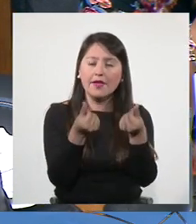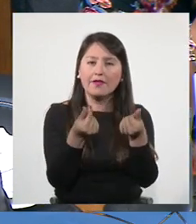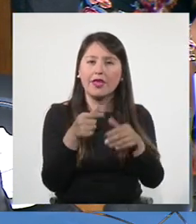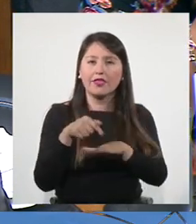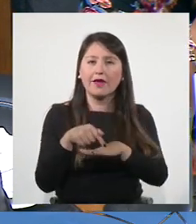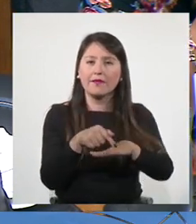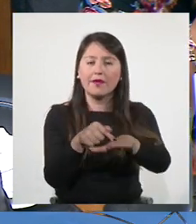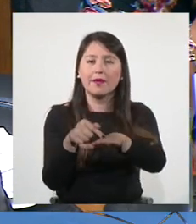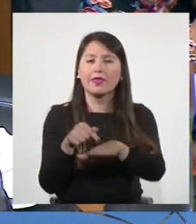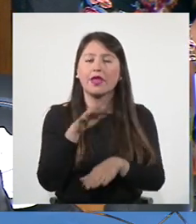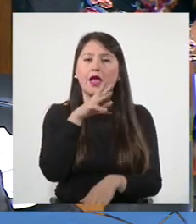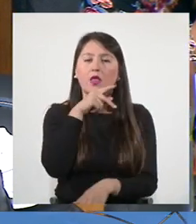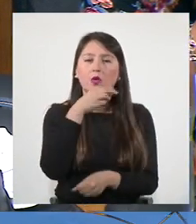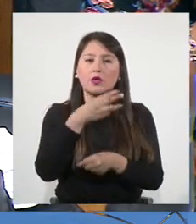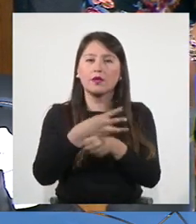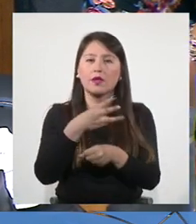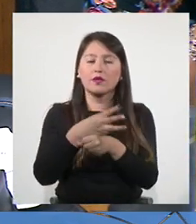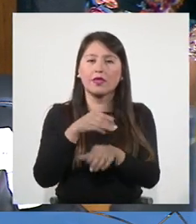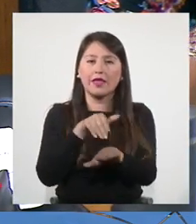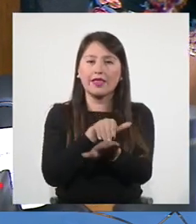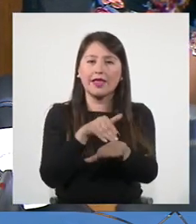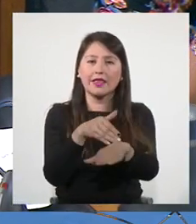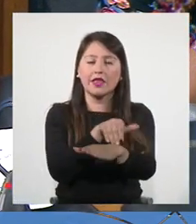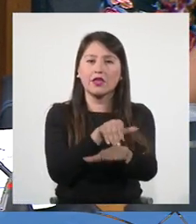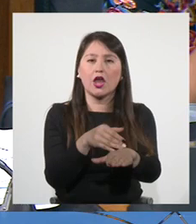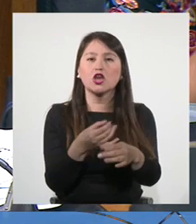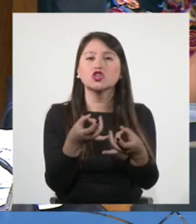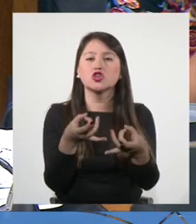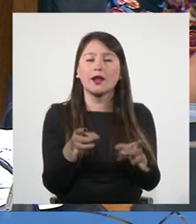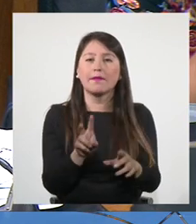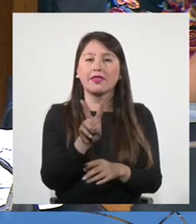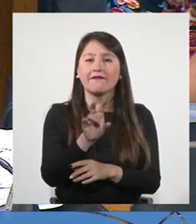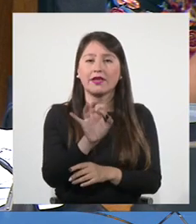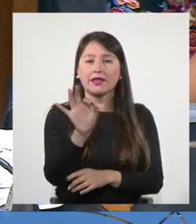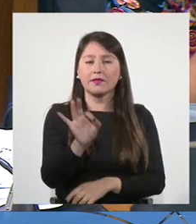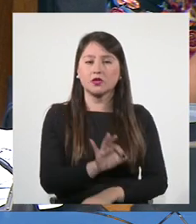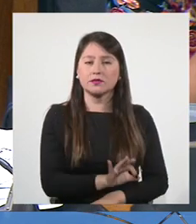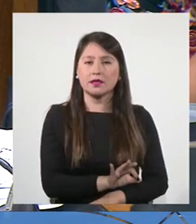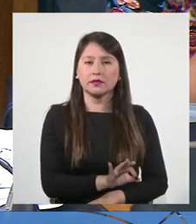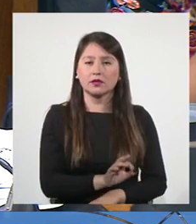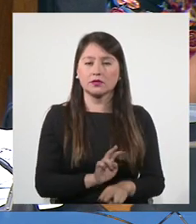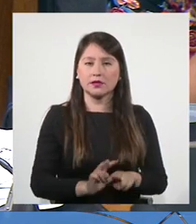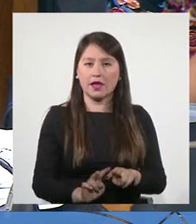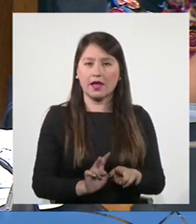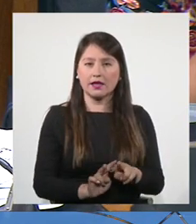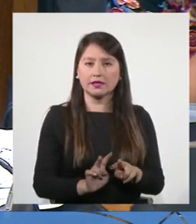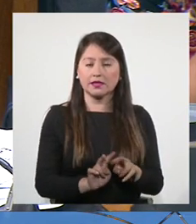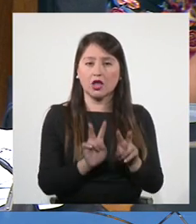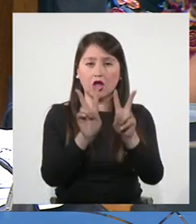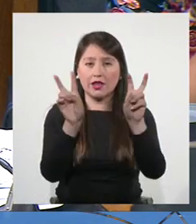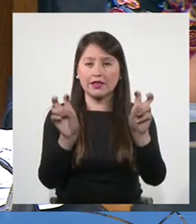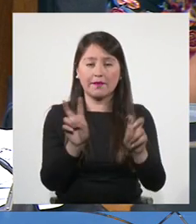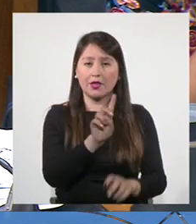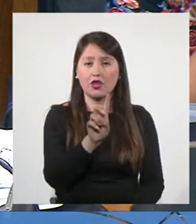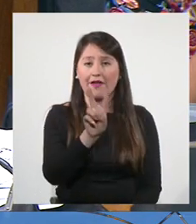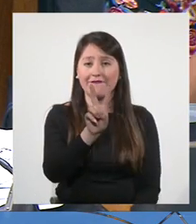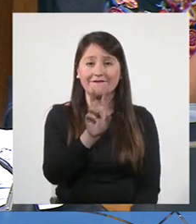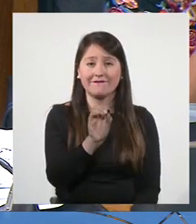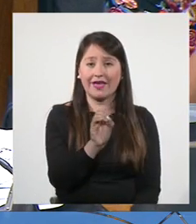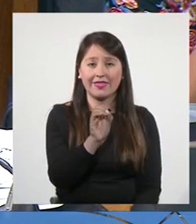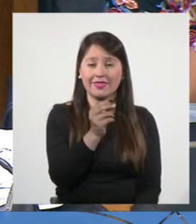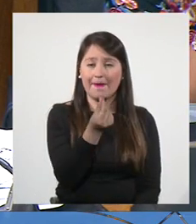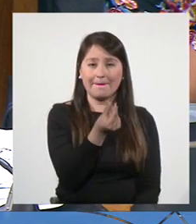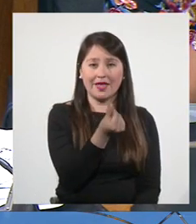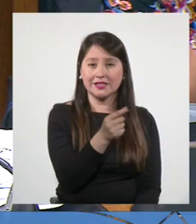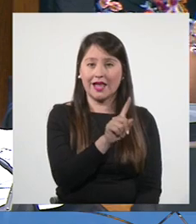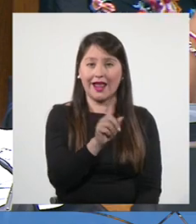transporte público del Transantiago, solo opera con un 20%. Vamos a estar con el tema, no eran 20 pesos, eran 30 años. O